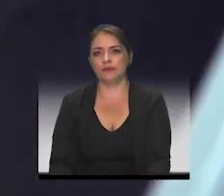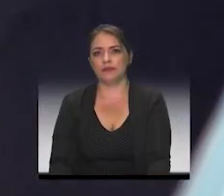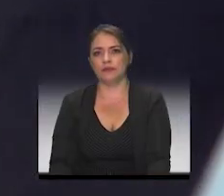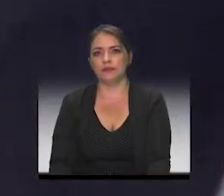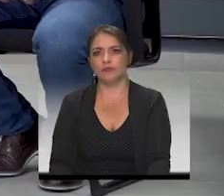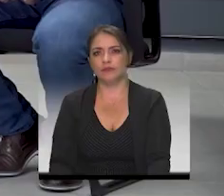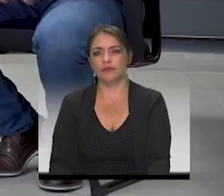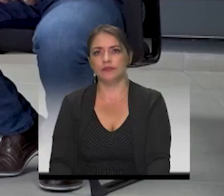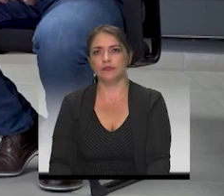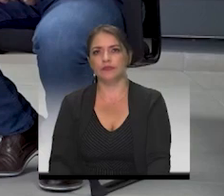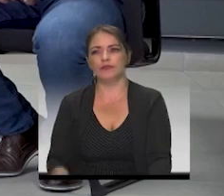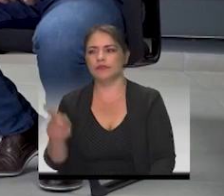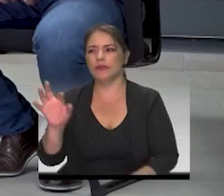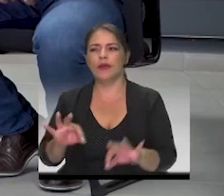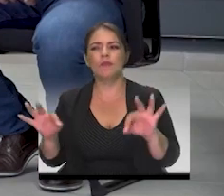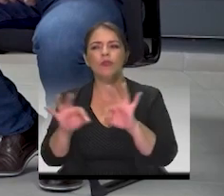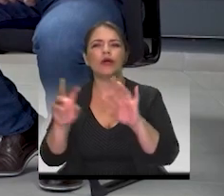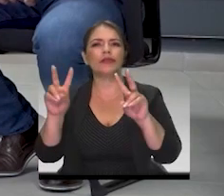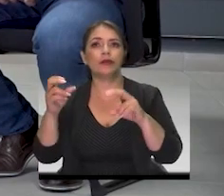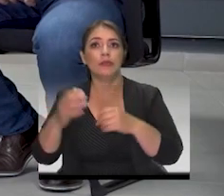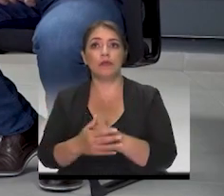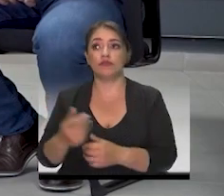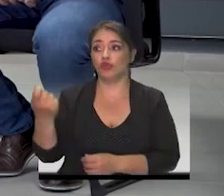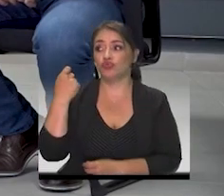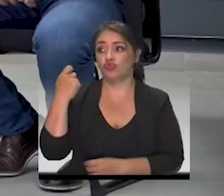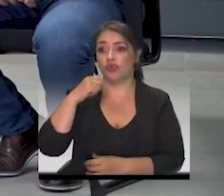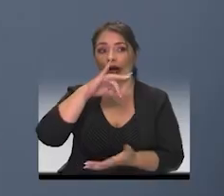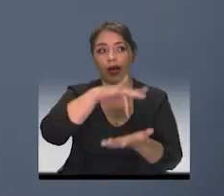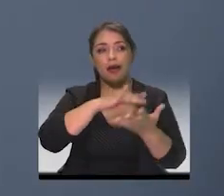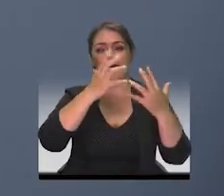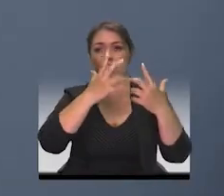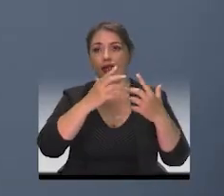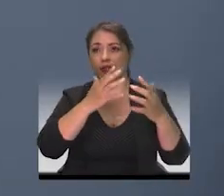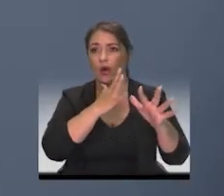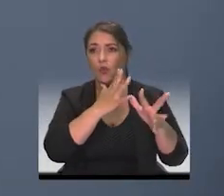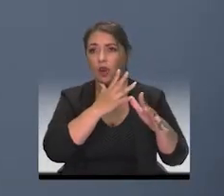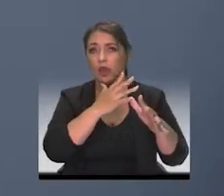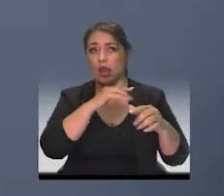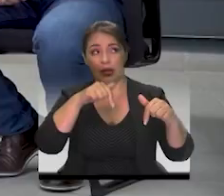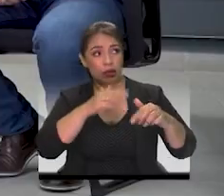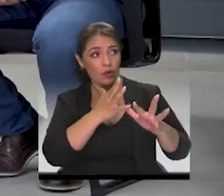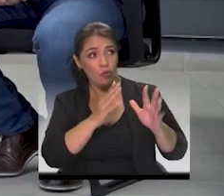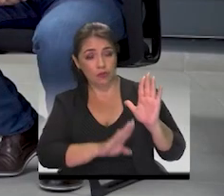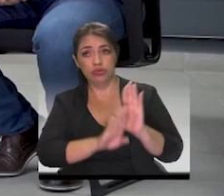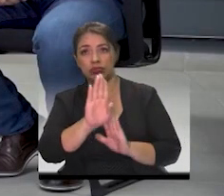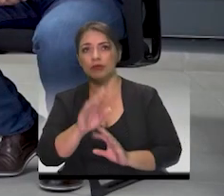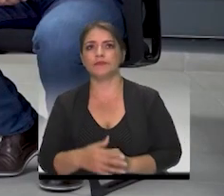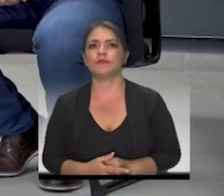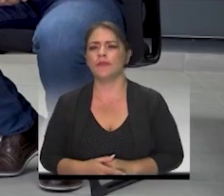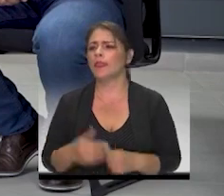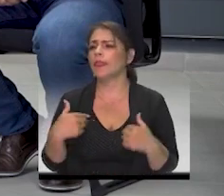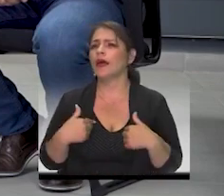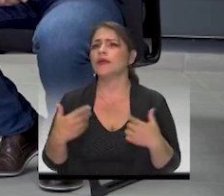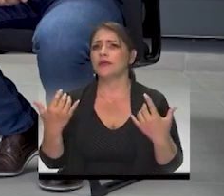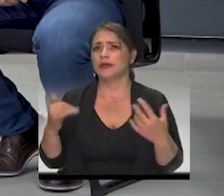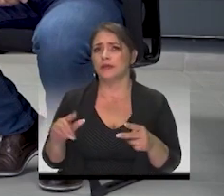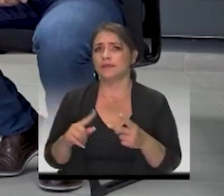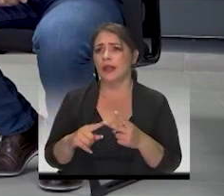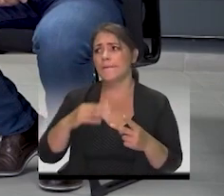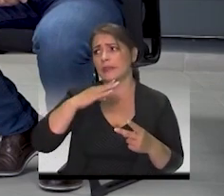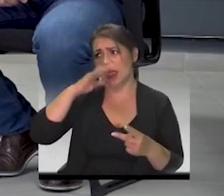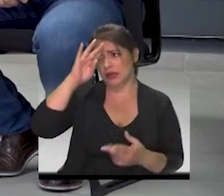Algo muy importante que resaltar es que ustedes hace poco están en Itagüí. ¿Cuál ha sido el crecimiento de la empresa? Hemos participado en ferias en